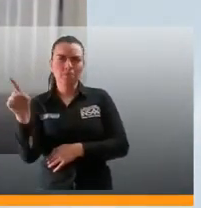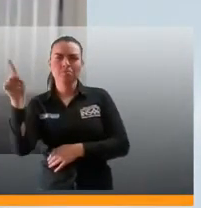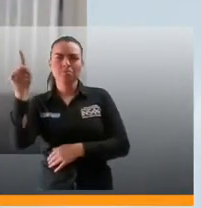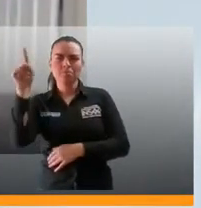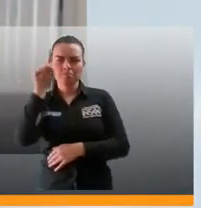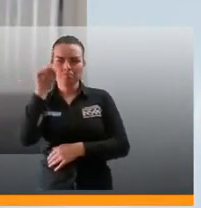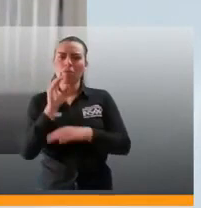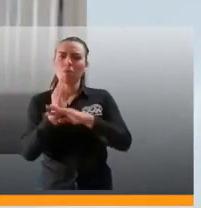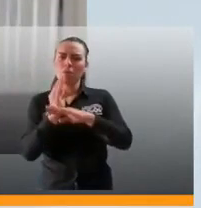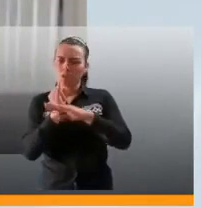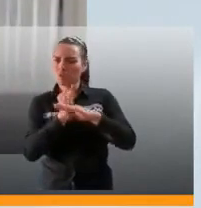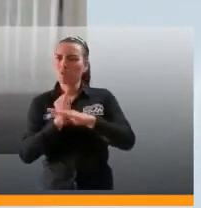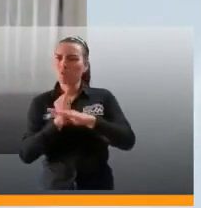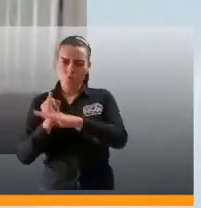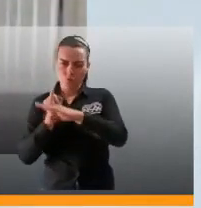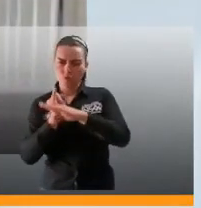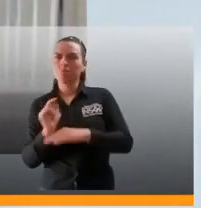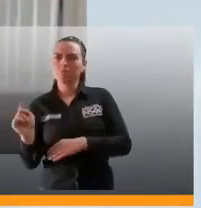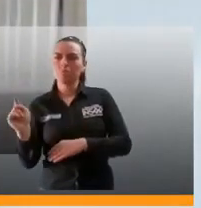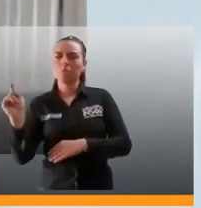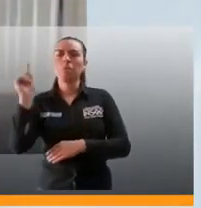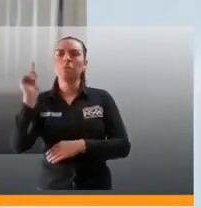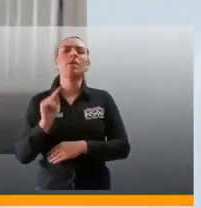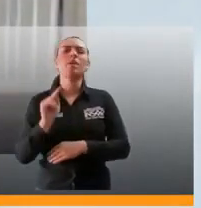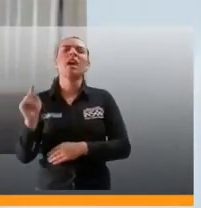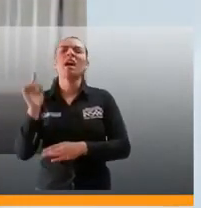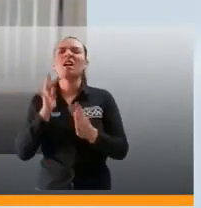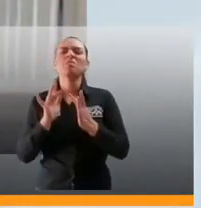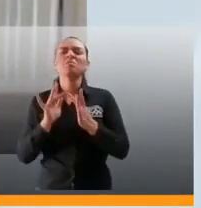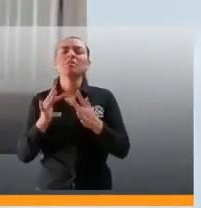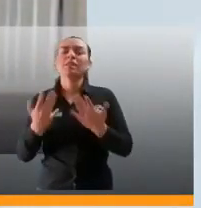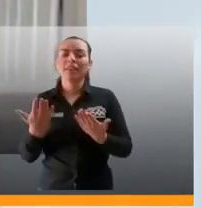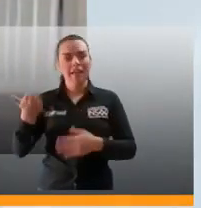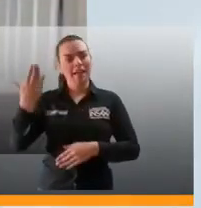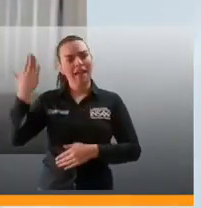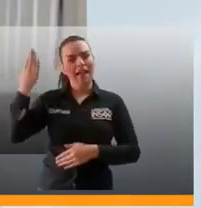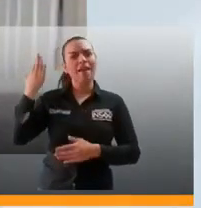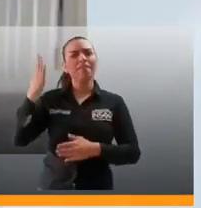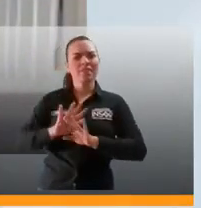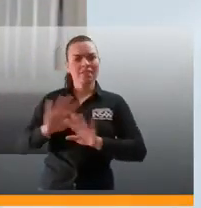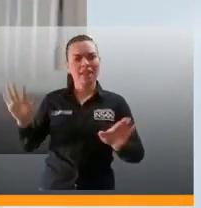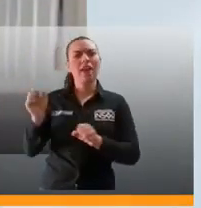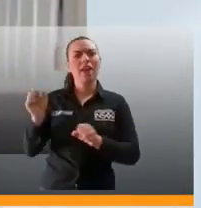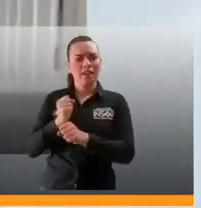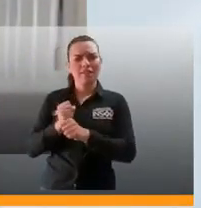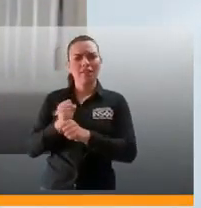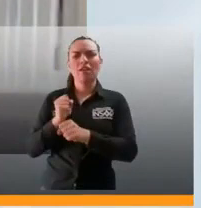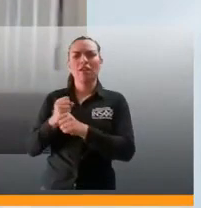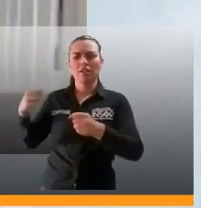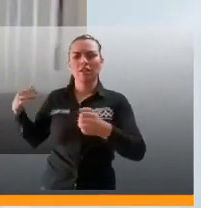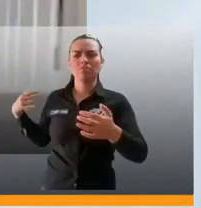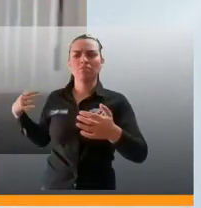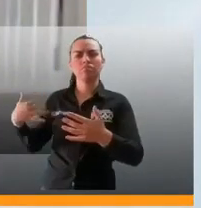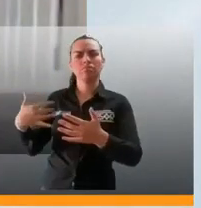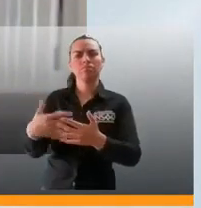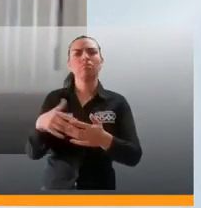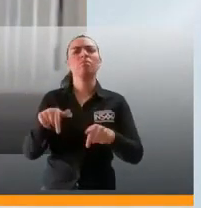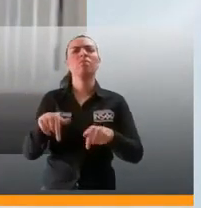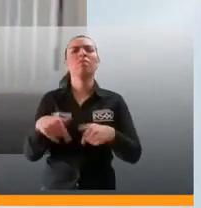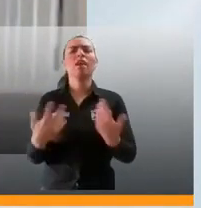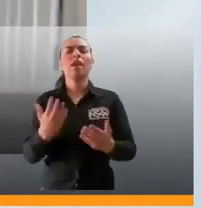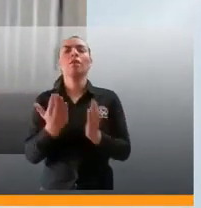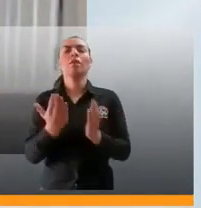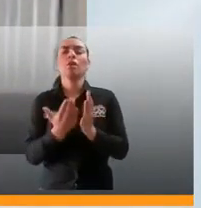todo aquellas instituciones que tenemos o que venimos trabajando desde hace un tiempo, todo lo que es la educación mediada por tecnología,